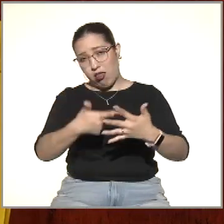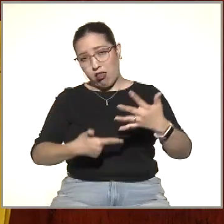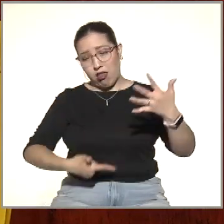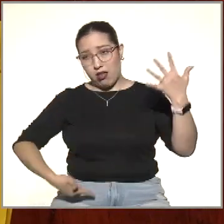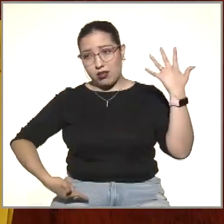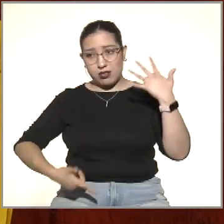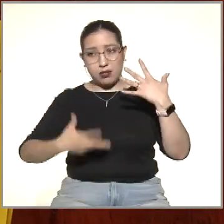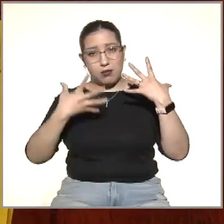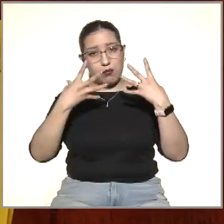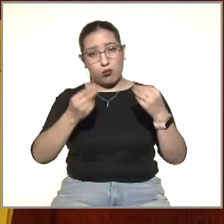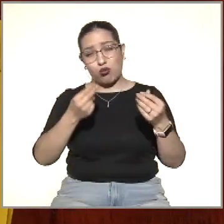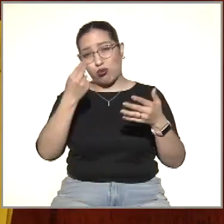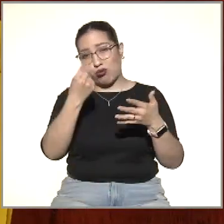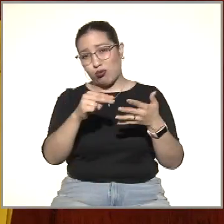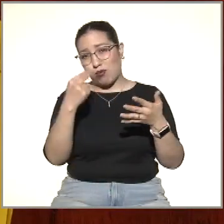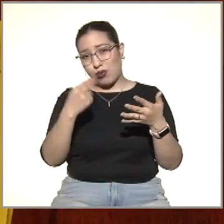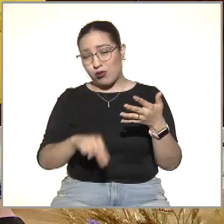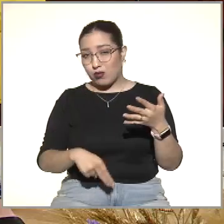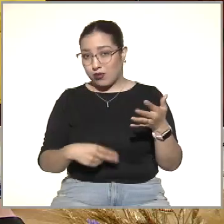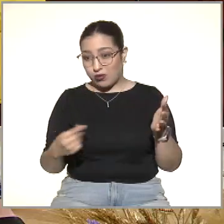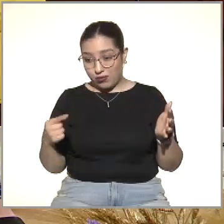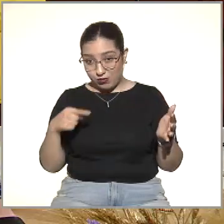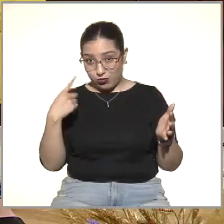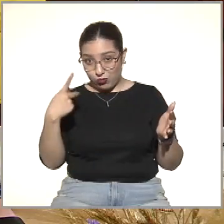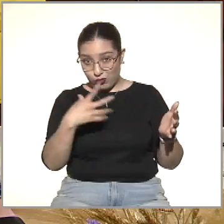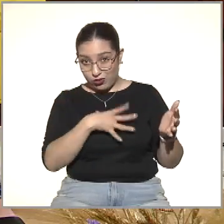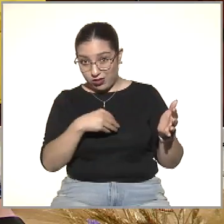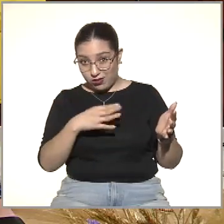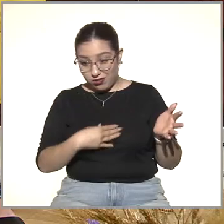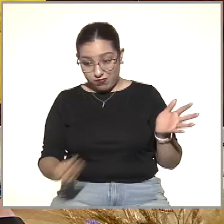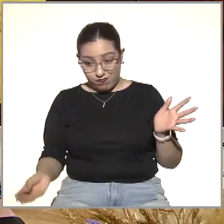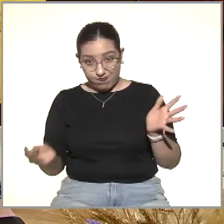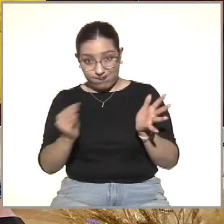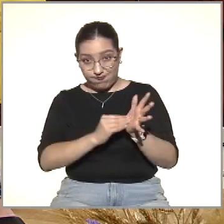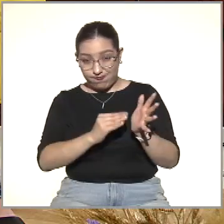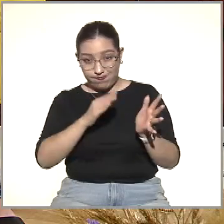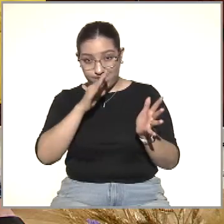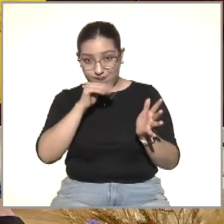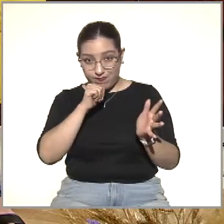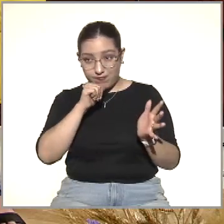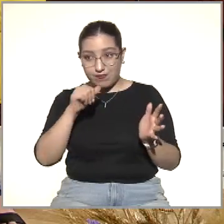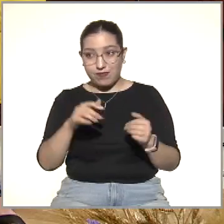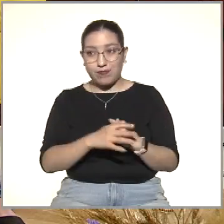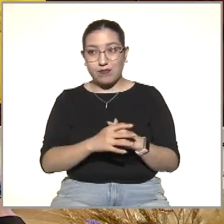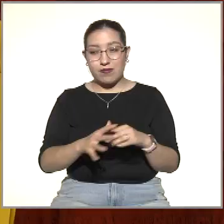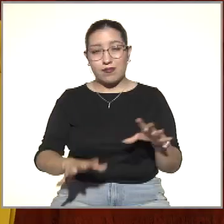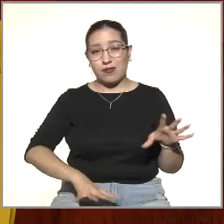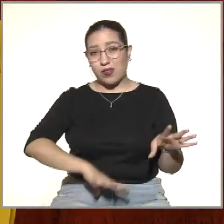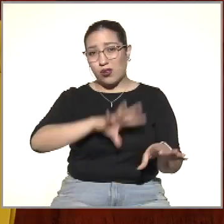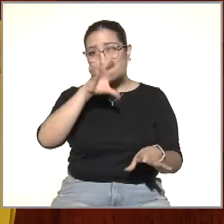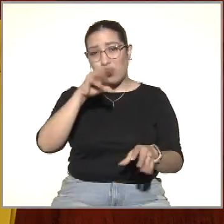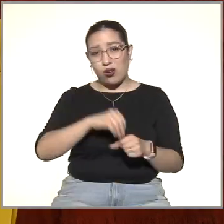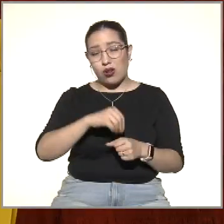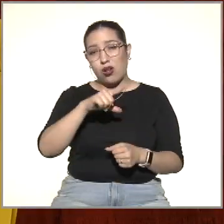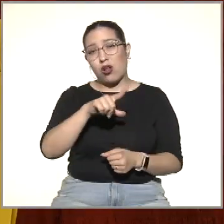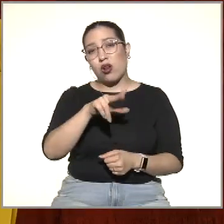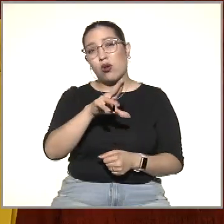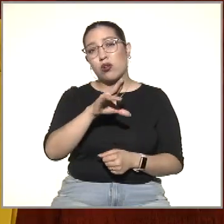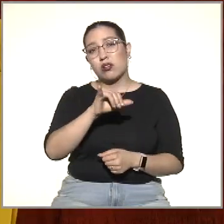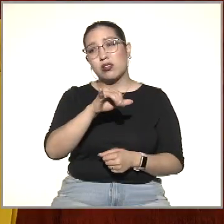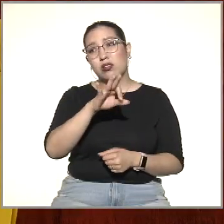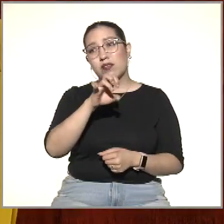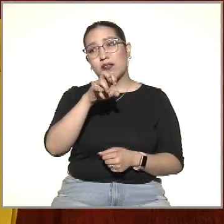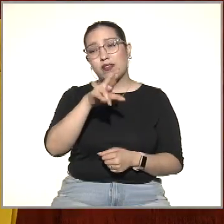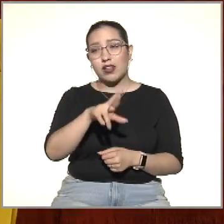de nombres que tú no puedes ponerle a tu hijo o a tu hija. Y entre ellos está todas las connotaciones, Lucifer. No, yo